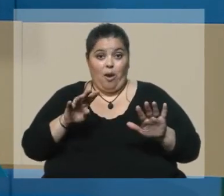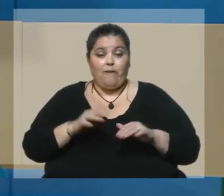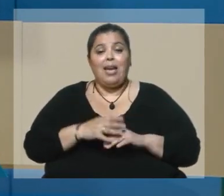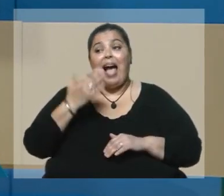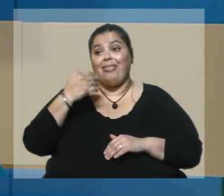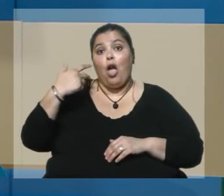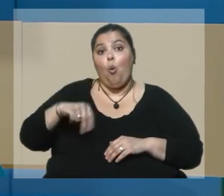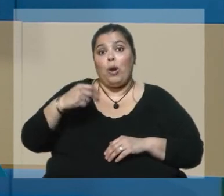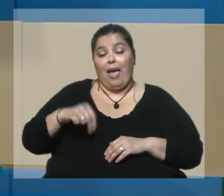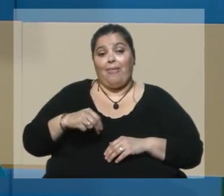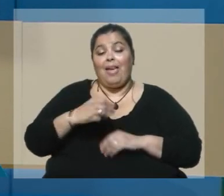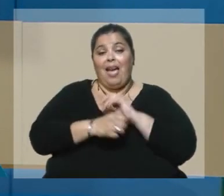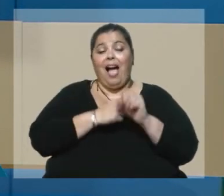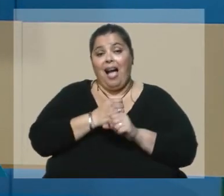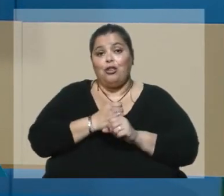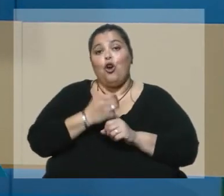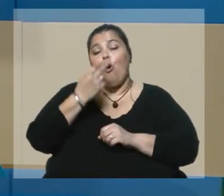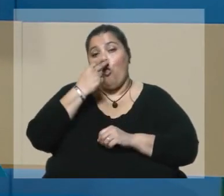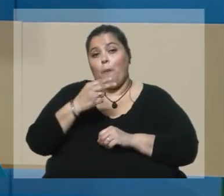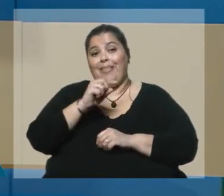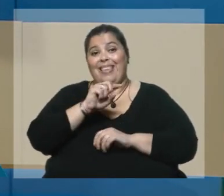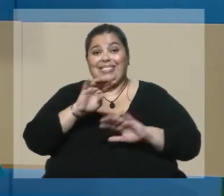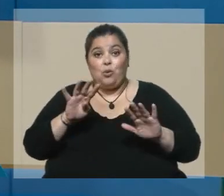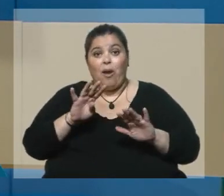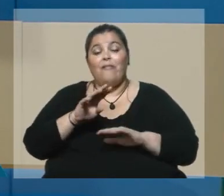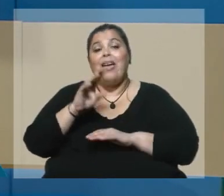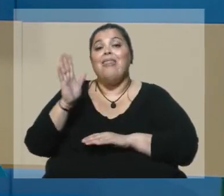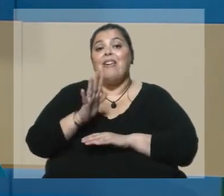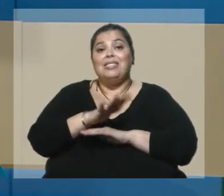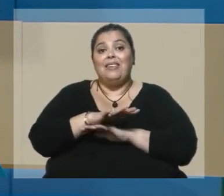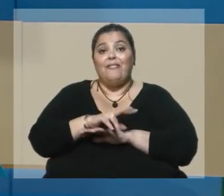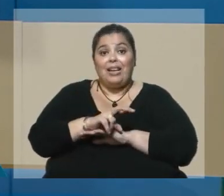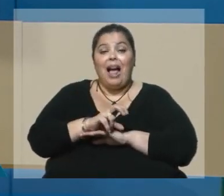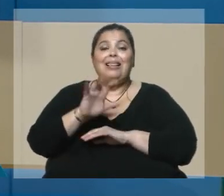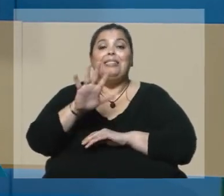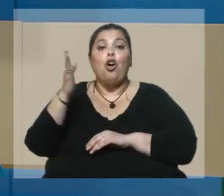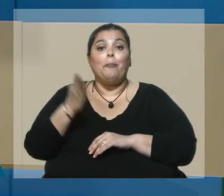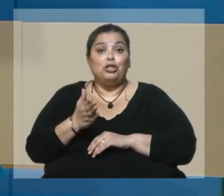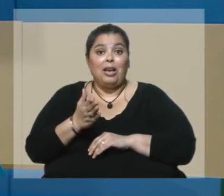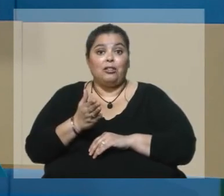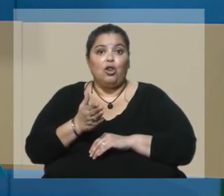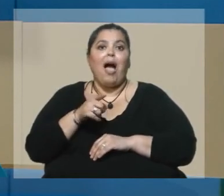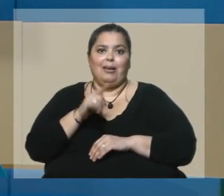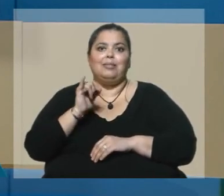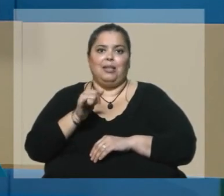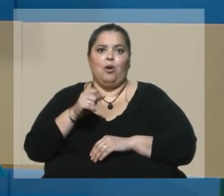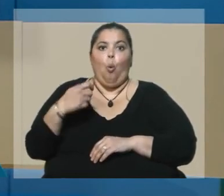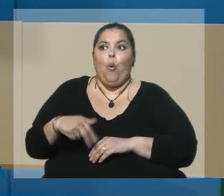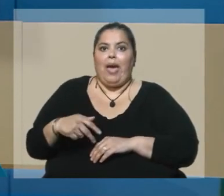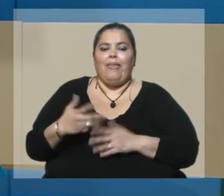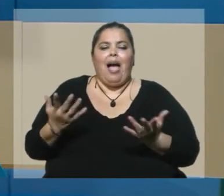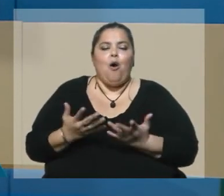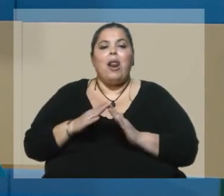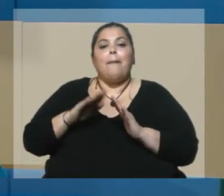2019 creo que el déficit que él estaba como en 5% cerca del 5% en alguna décima por debajo este En definitiva creo que es una reforma